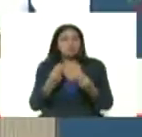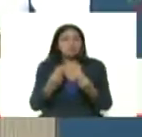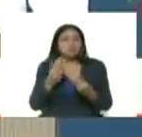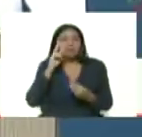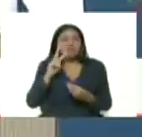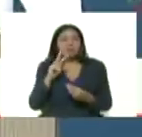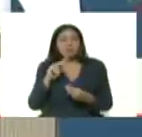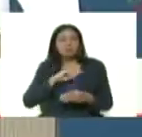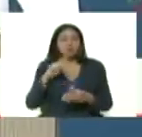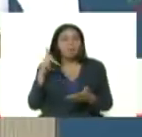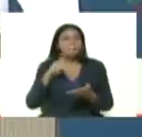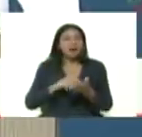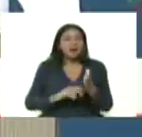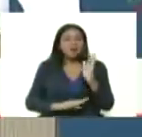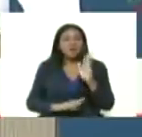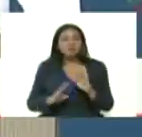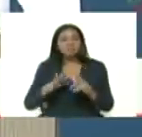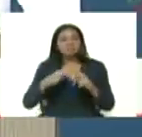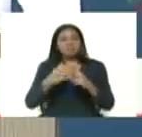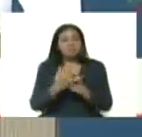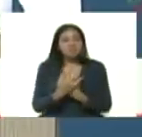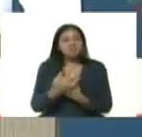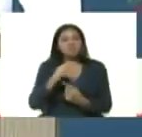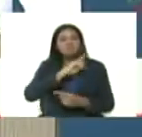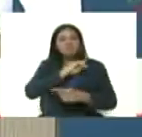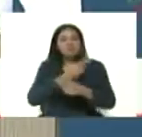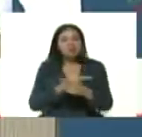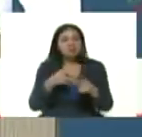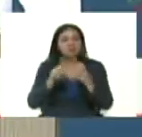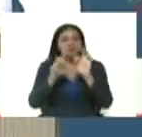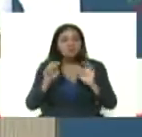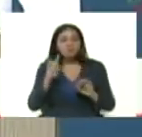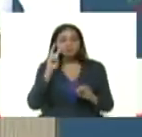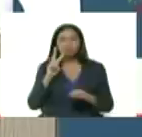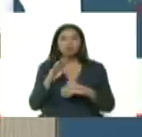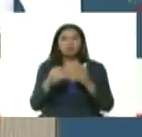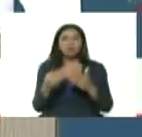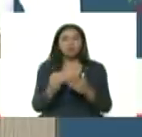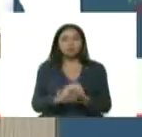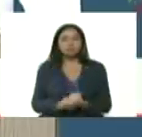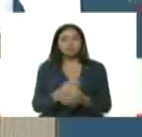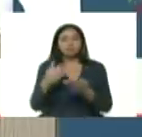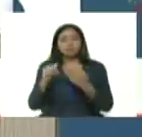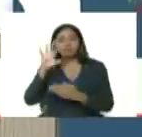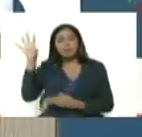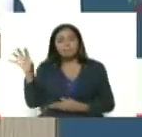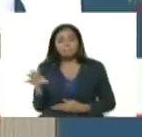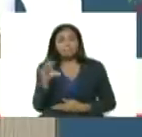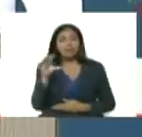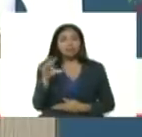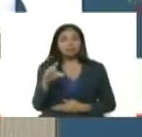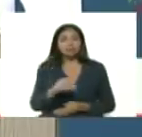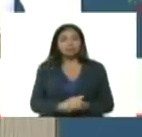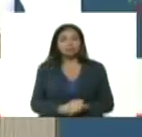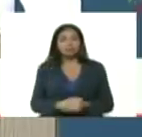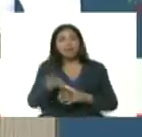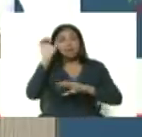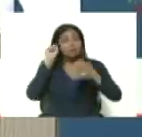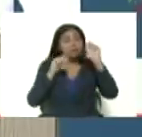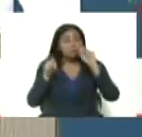veremos en presencia de situaciones graves, como hemos visto en otros países hermanos.